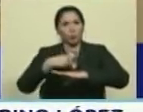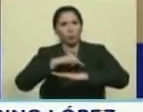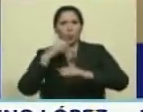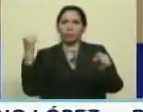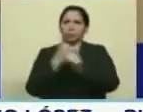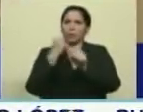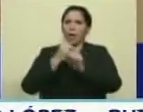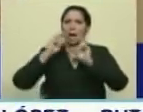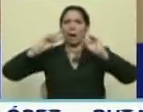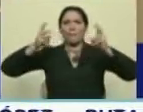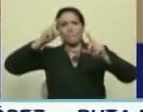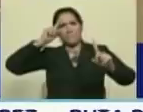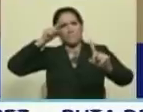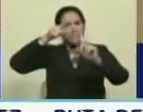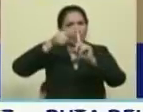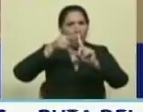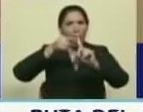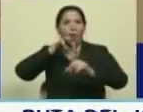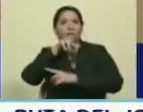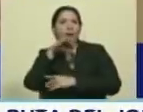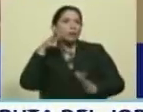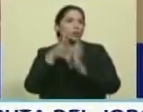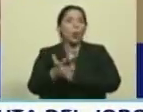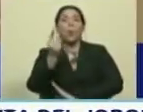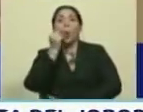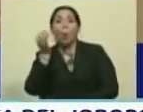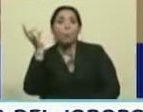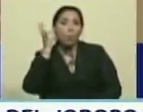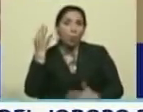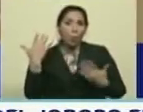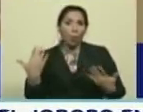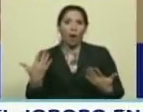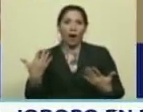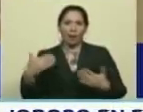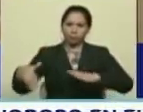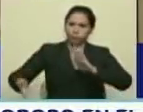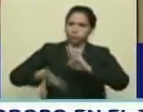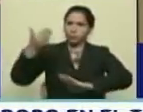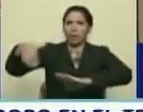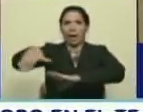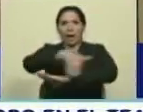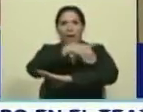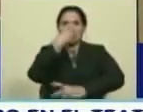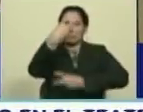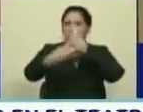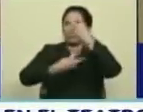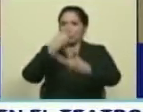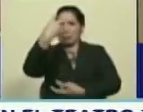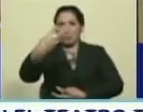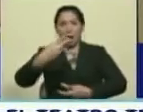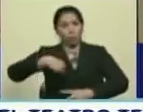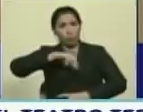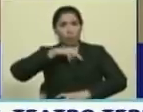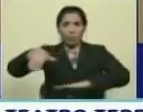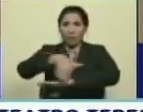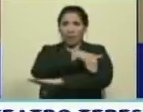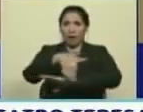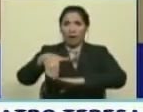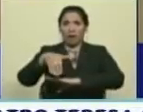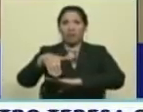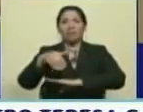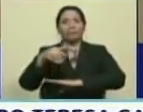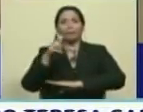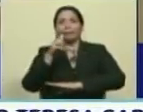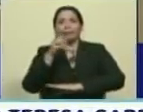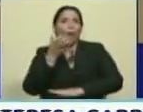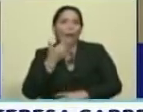temas importantes. Estamos hablando de los hombres y mujeres que están en la calle, en nuestras calles, que están desempleados y